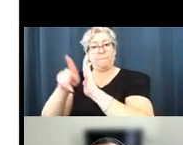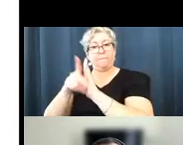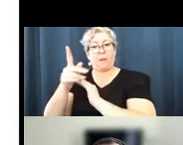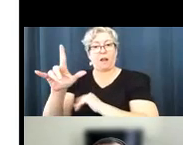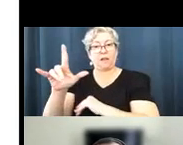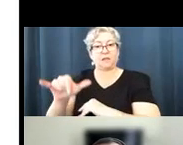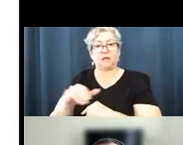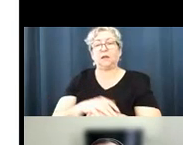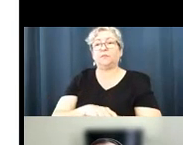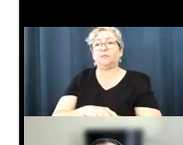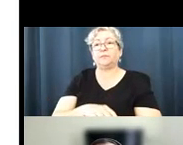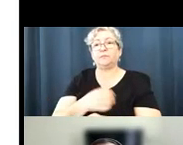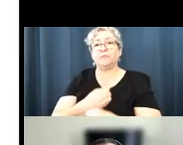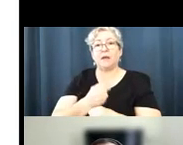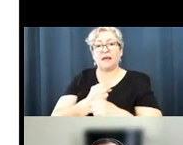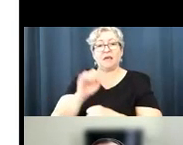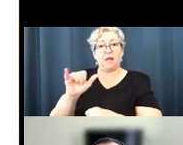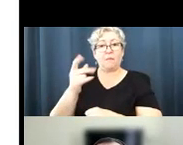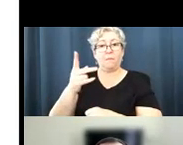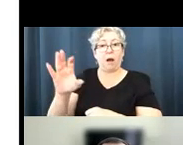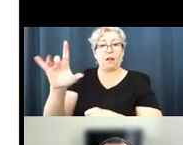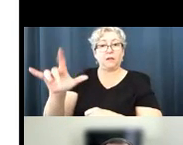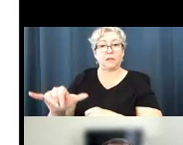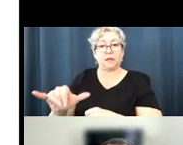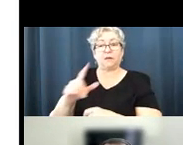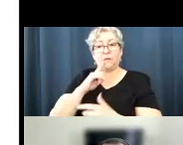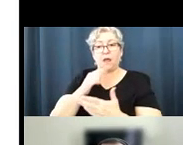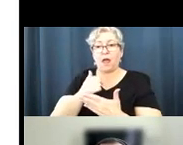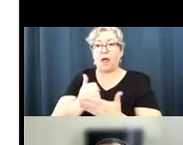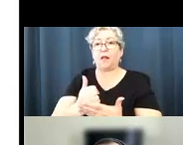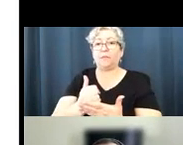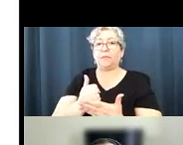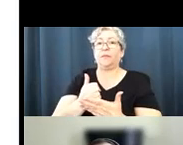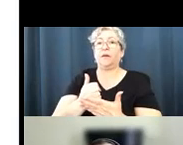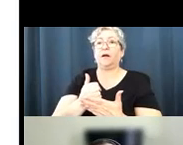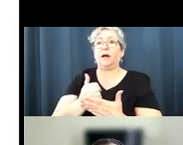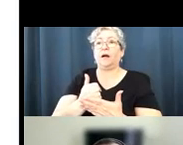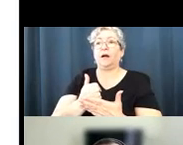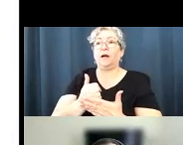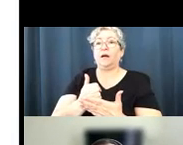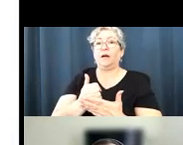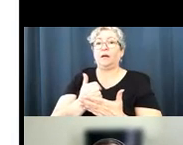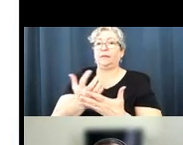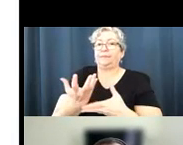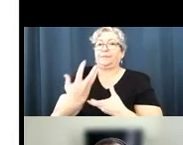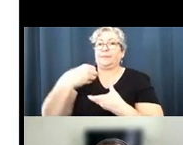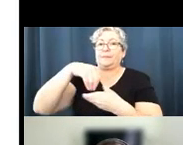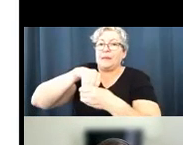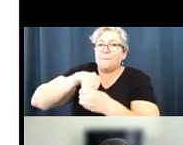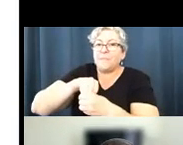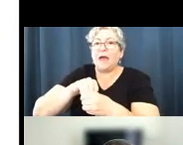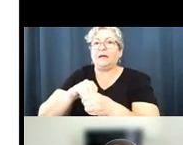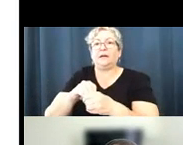política de accesibilidad. Y usted tiene una política de accesibilidad que ayuda a adentrar la